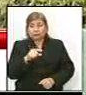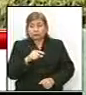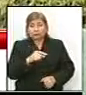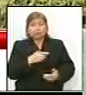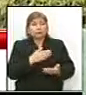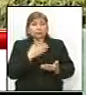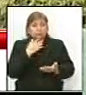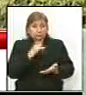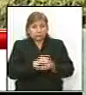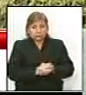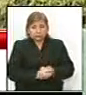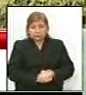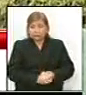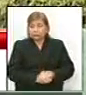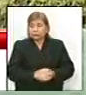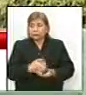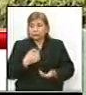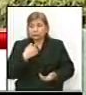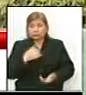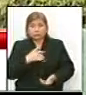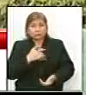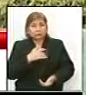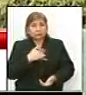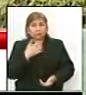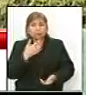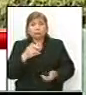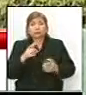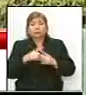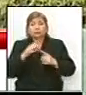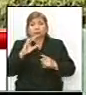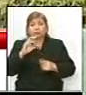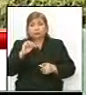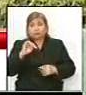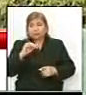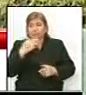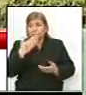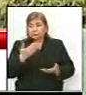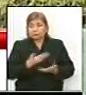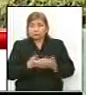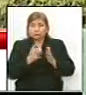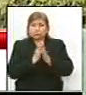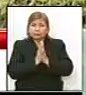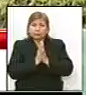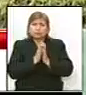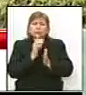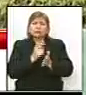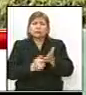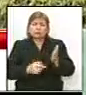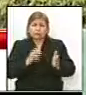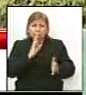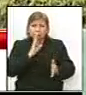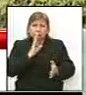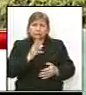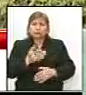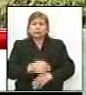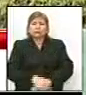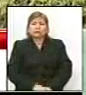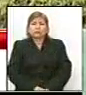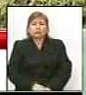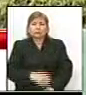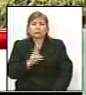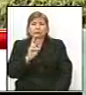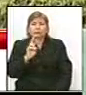técnico y queremos ya pasar pues al expediente técnico. Por favor, ¿de qué estaríamos hablando del